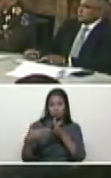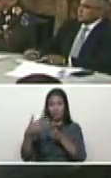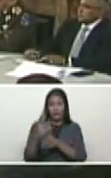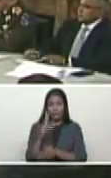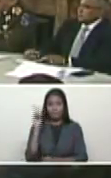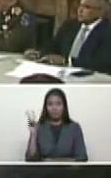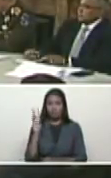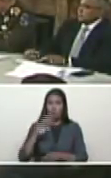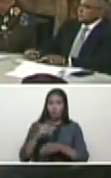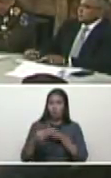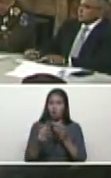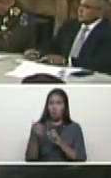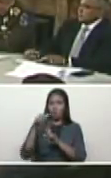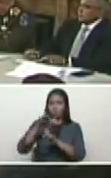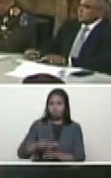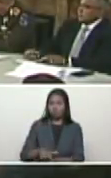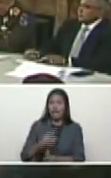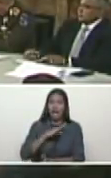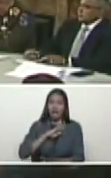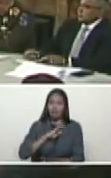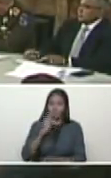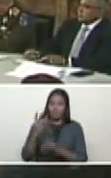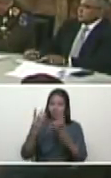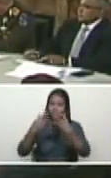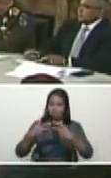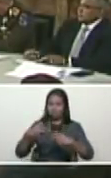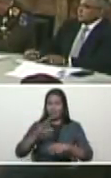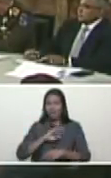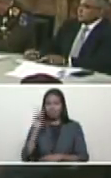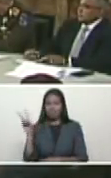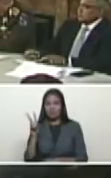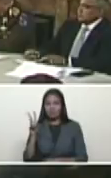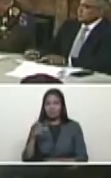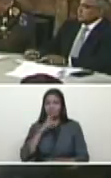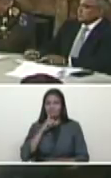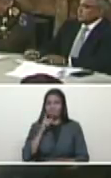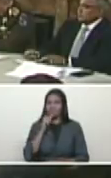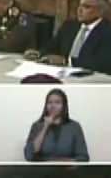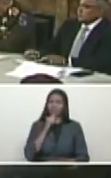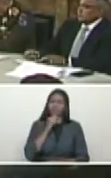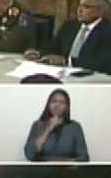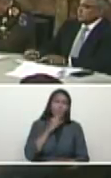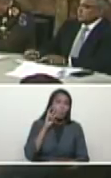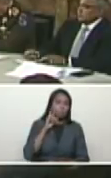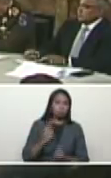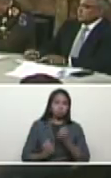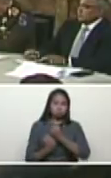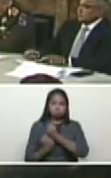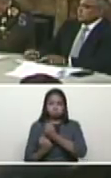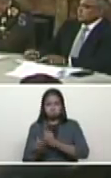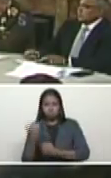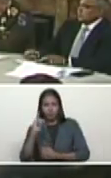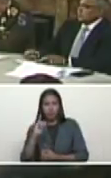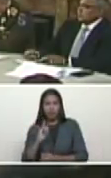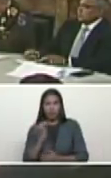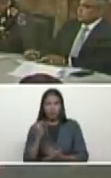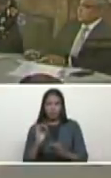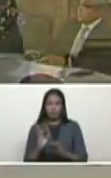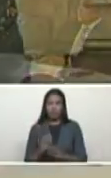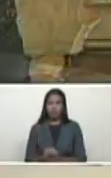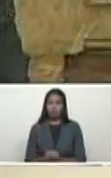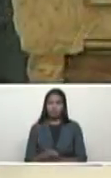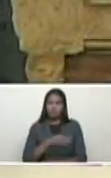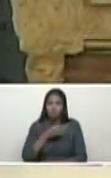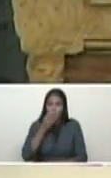como se vence con producción nacional y no es difícil hemos echado las bases señores